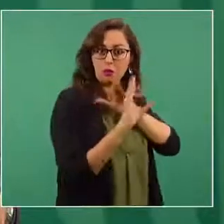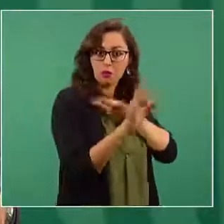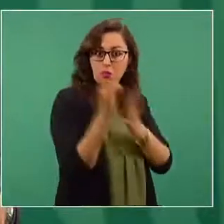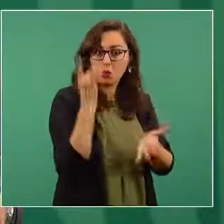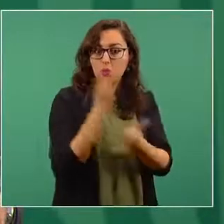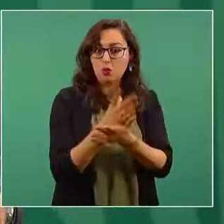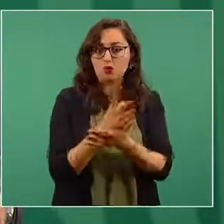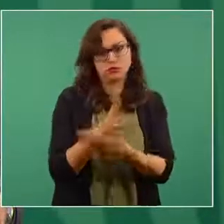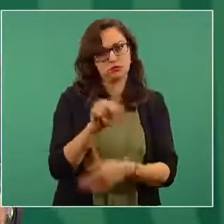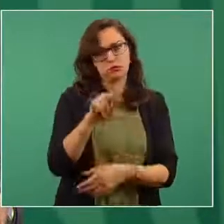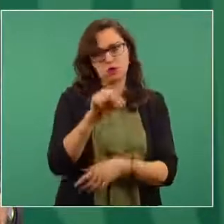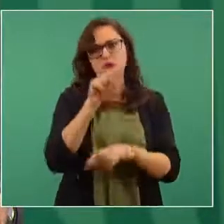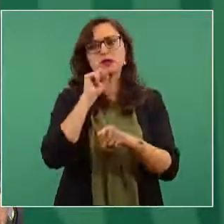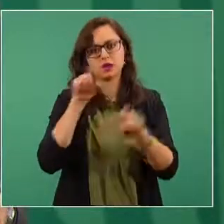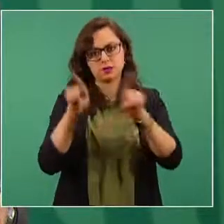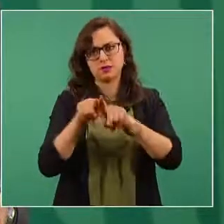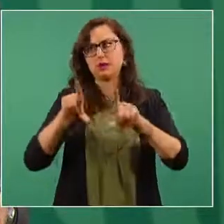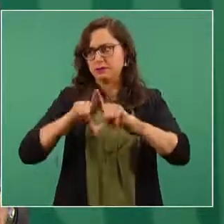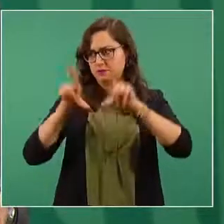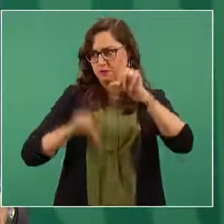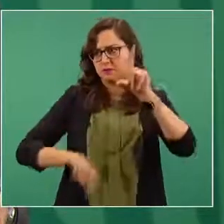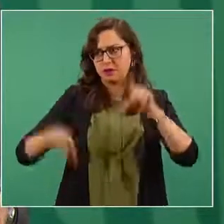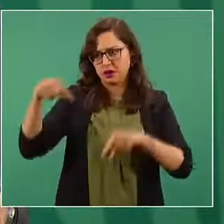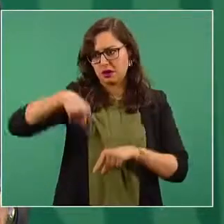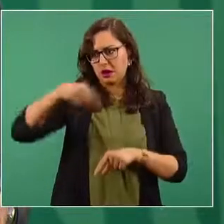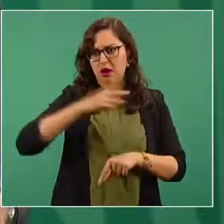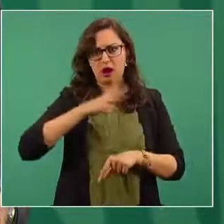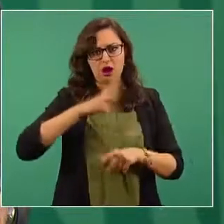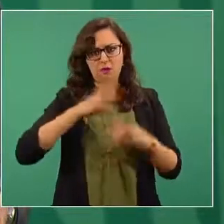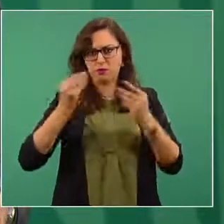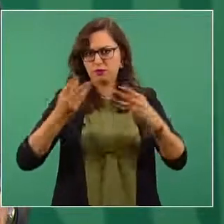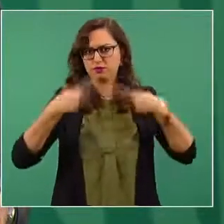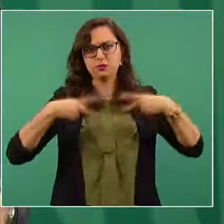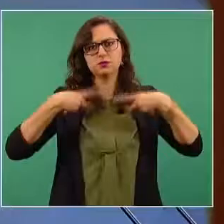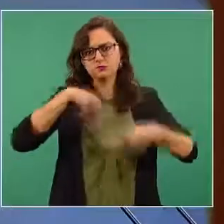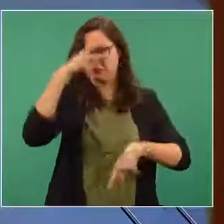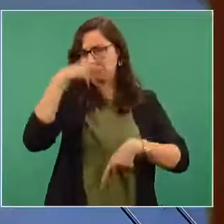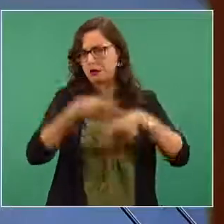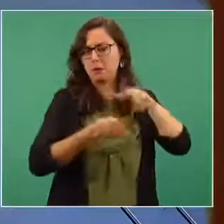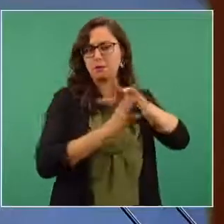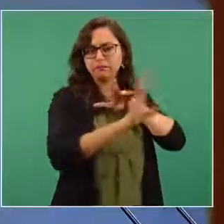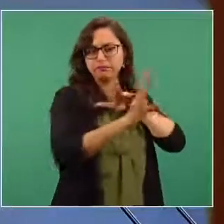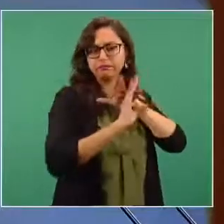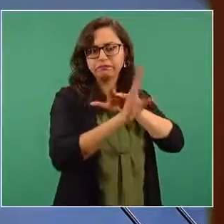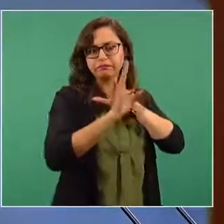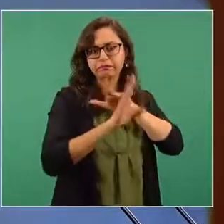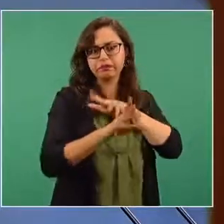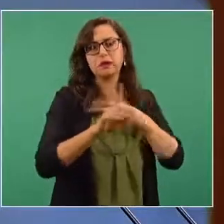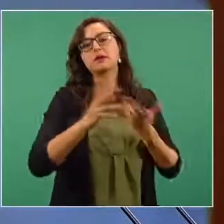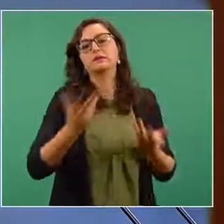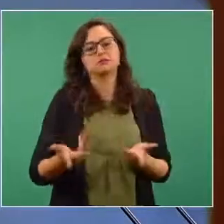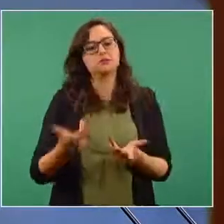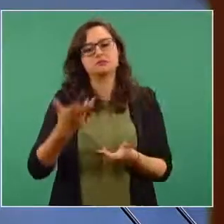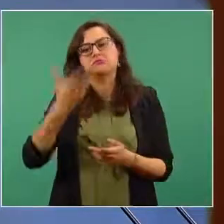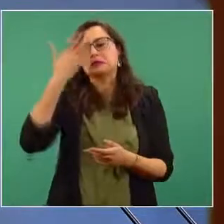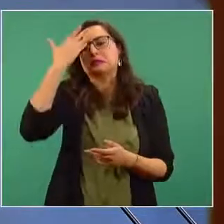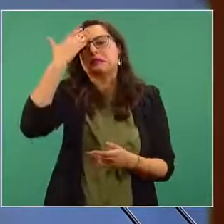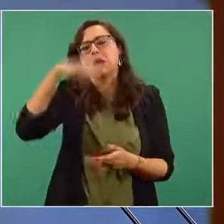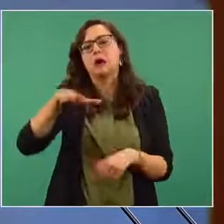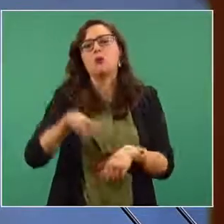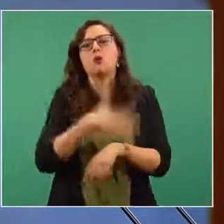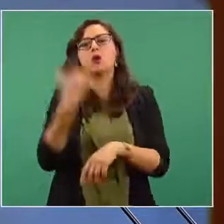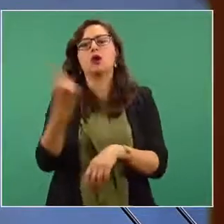mexicanos. Esto se ve en las deportaciones. La mitad de los